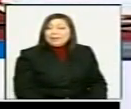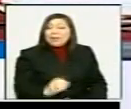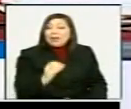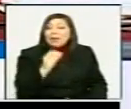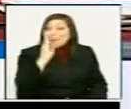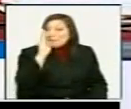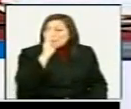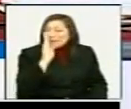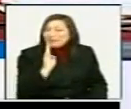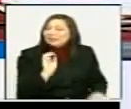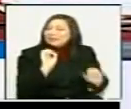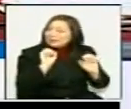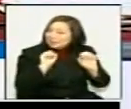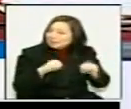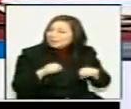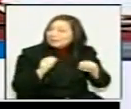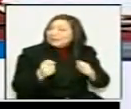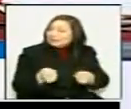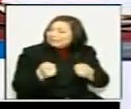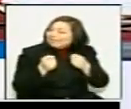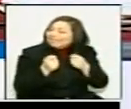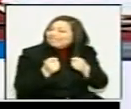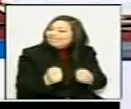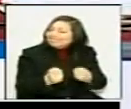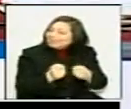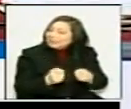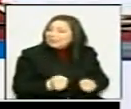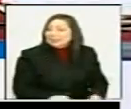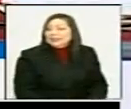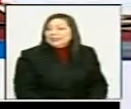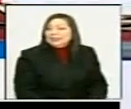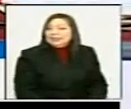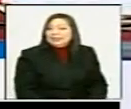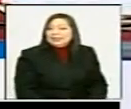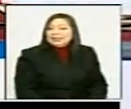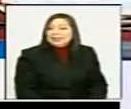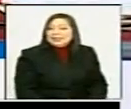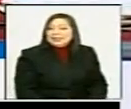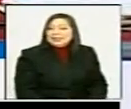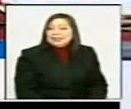Odebrecht insiste y